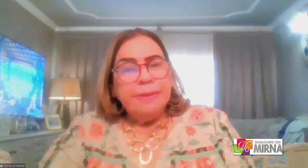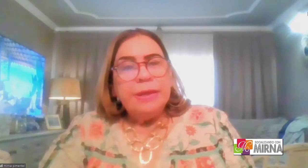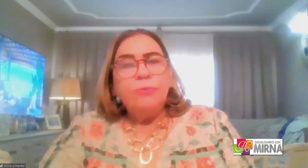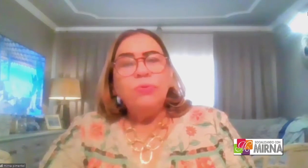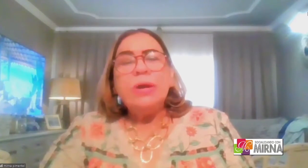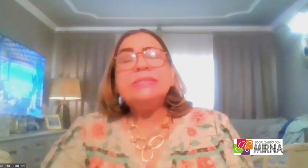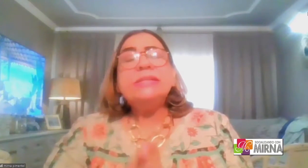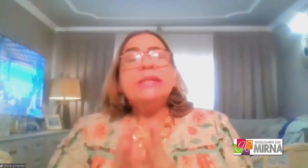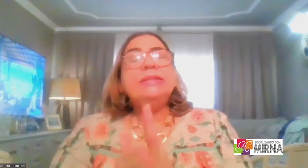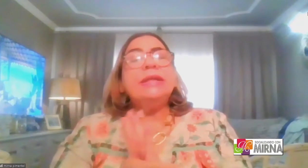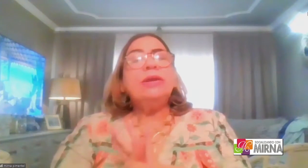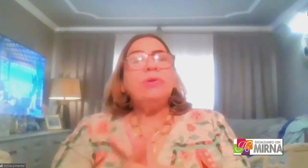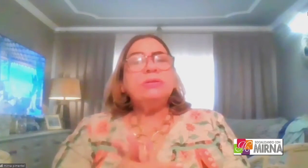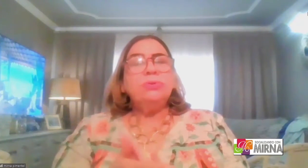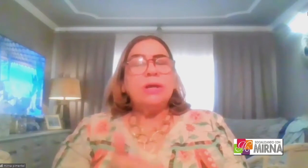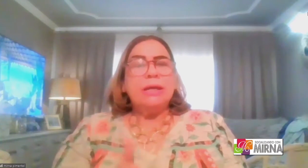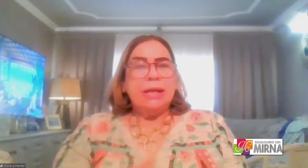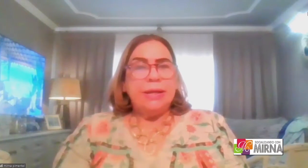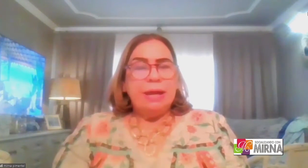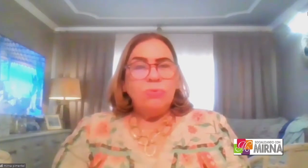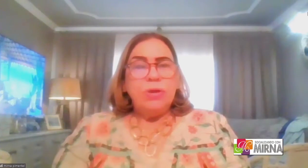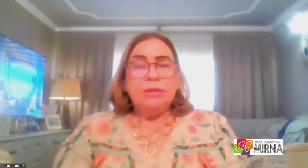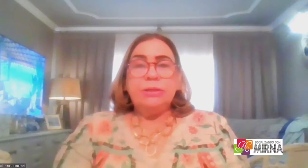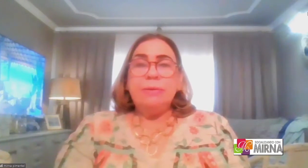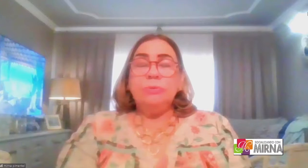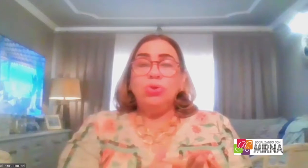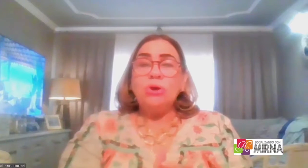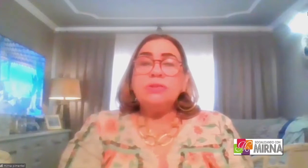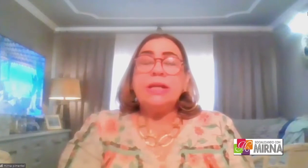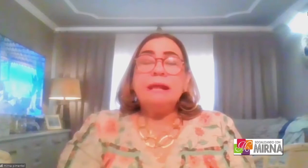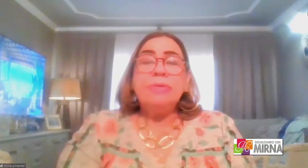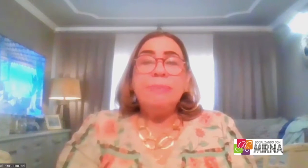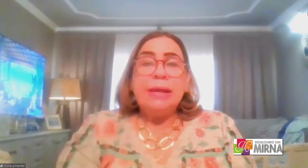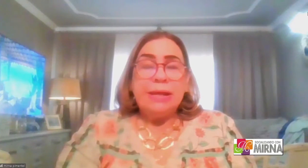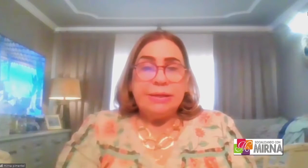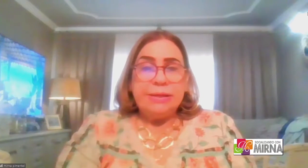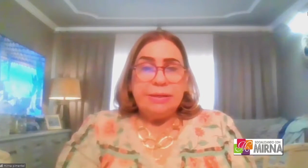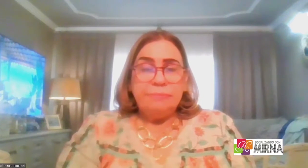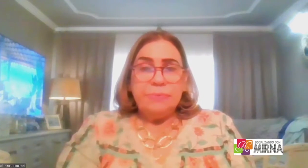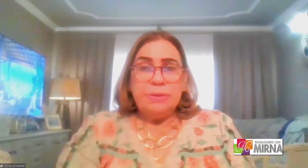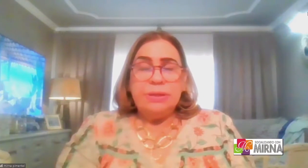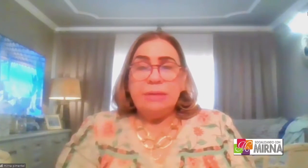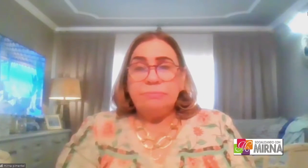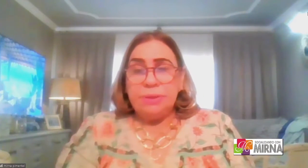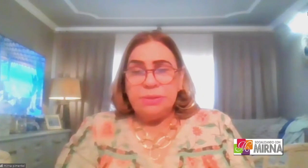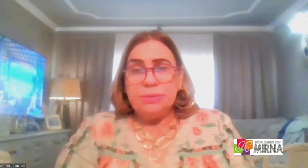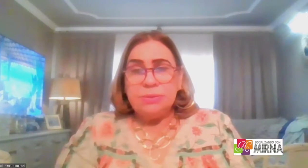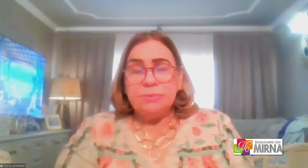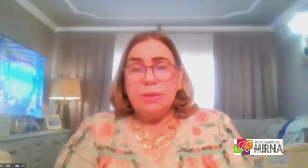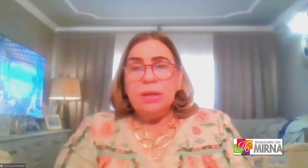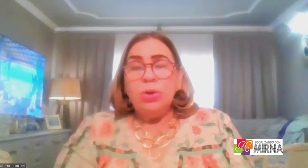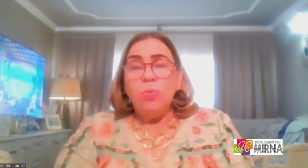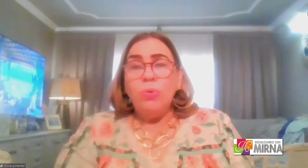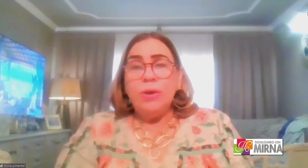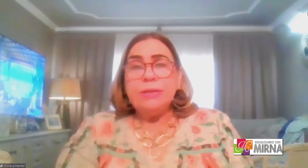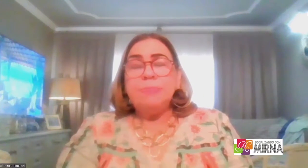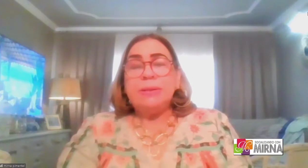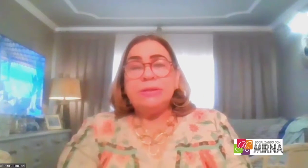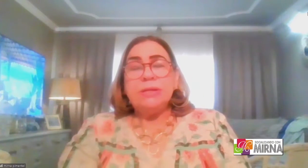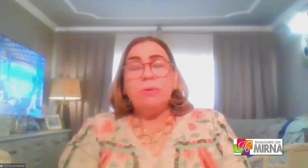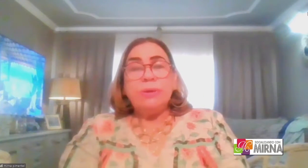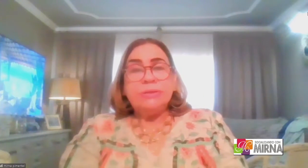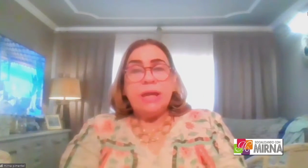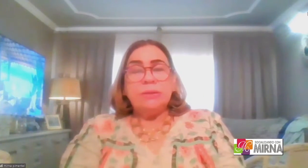lamentable, que fue un accidente que no ha sido aclarado entre dos grandes bailarinas y actrices, como